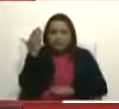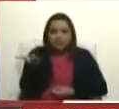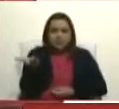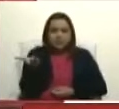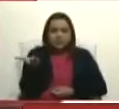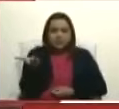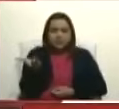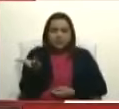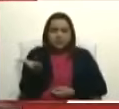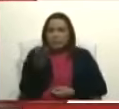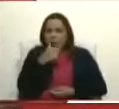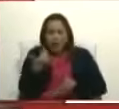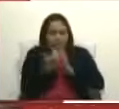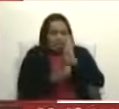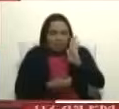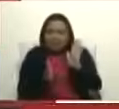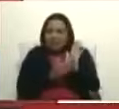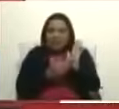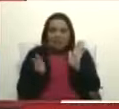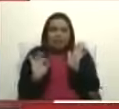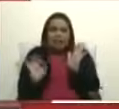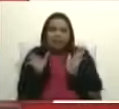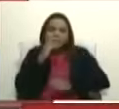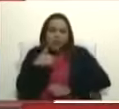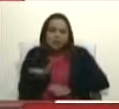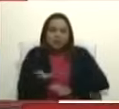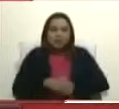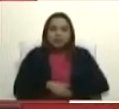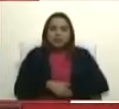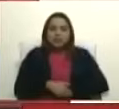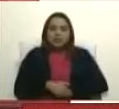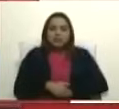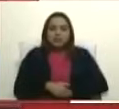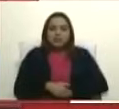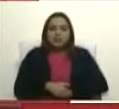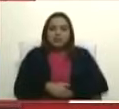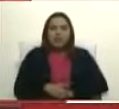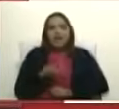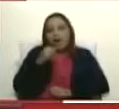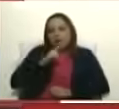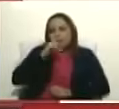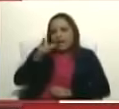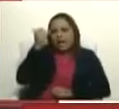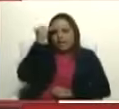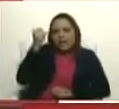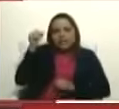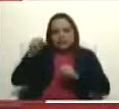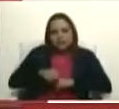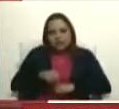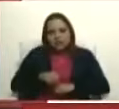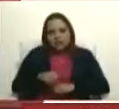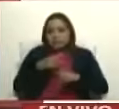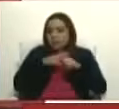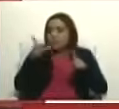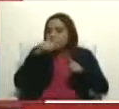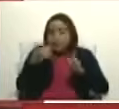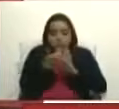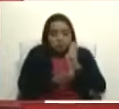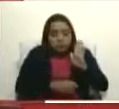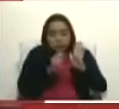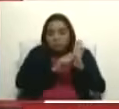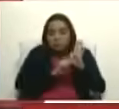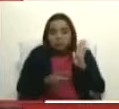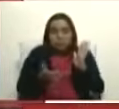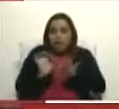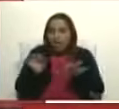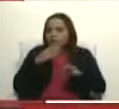¿Qué prueba? Más allá de la mala intención. Ninguna. Ninguna. Se suma al combo de